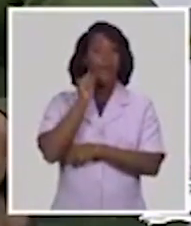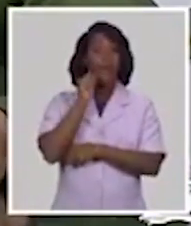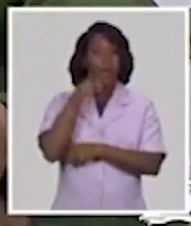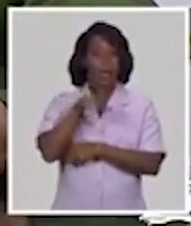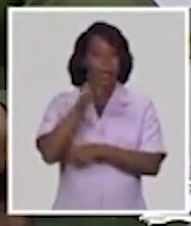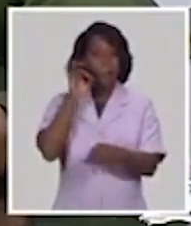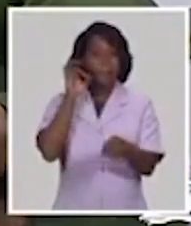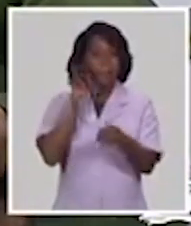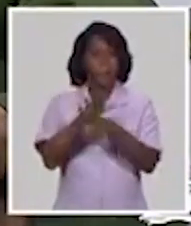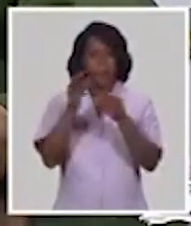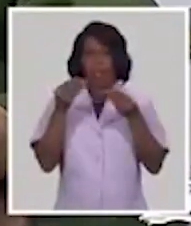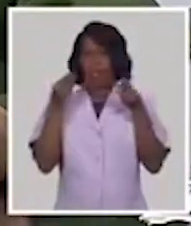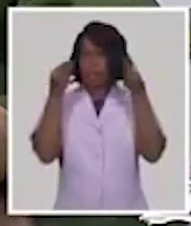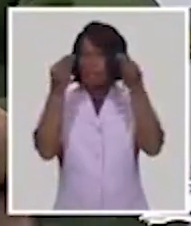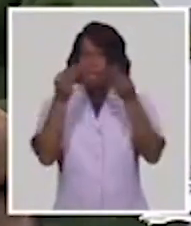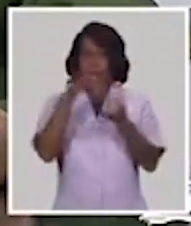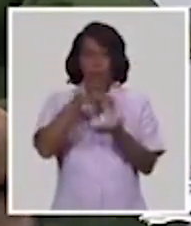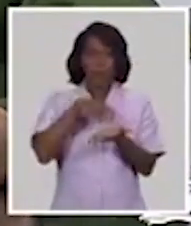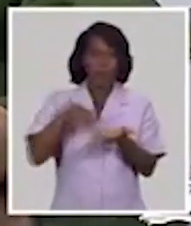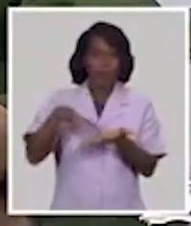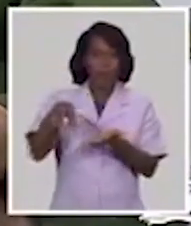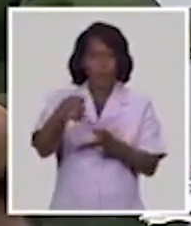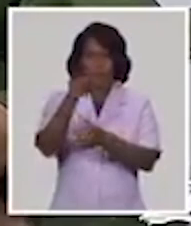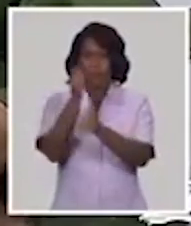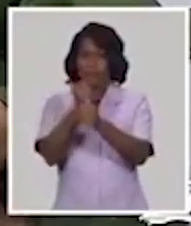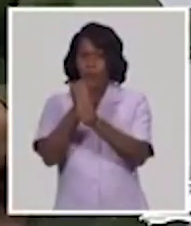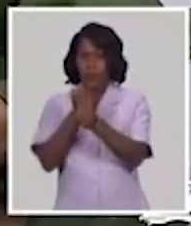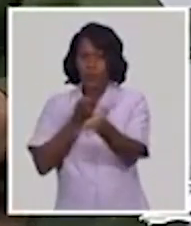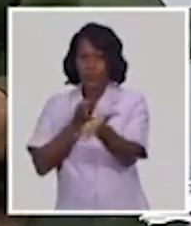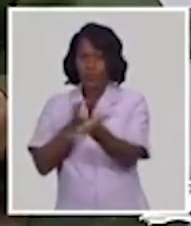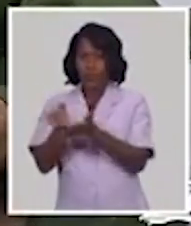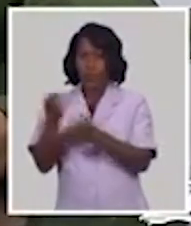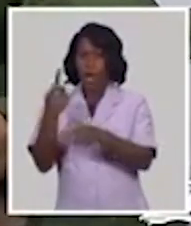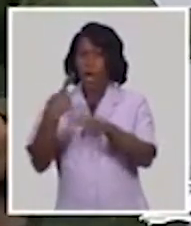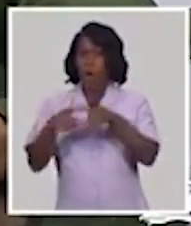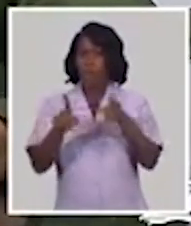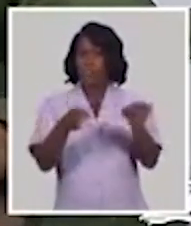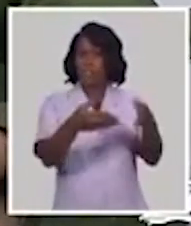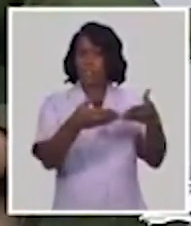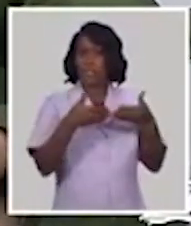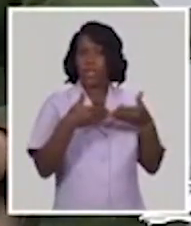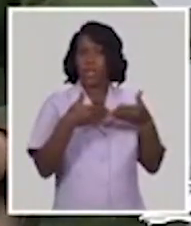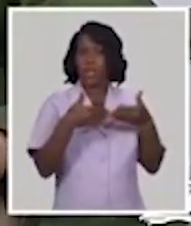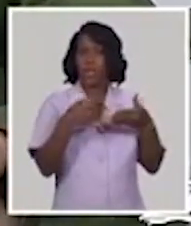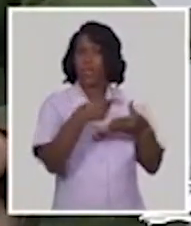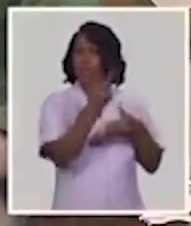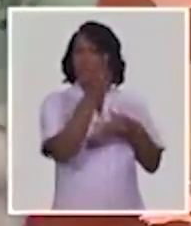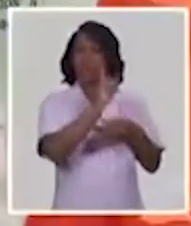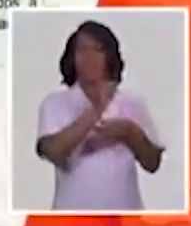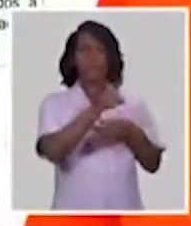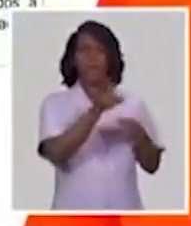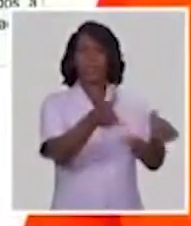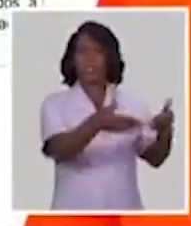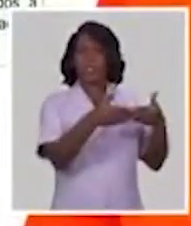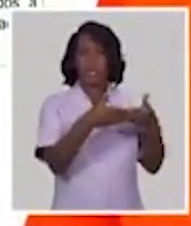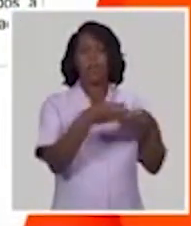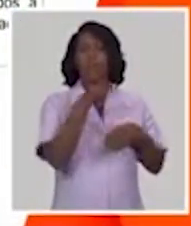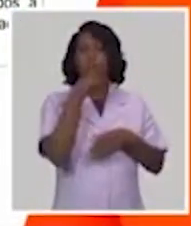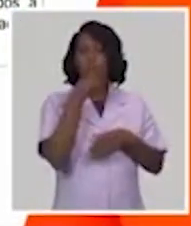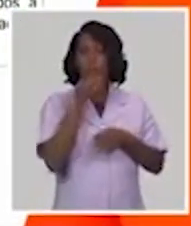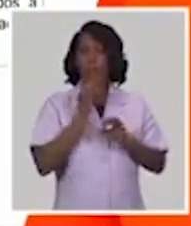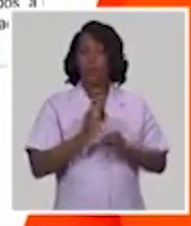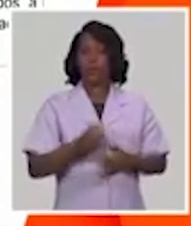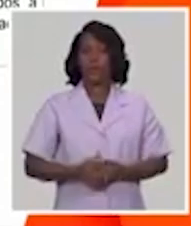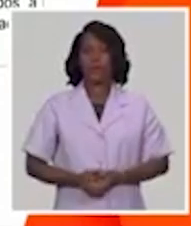entidad cuál es la decisión que se va a adoptar. Por otro lado, prohibir la movilidad de